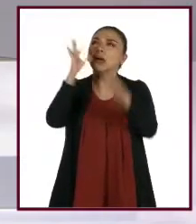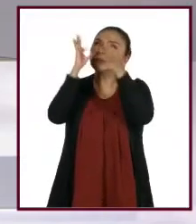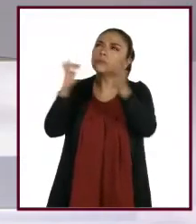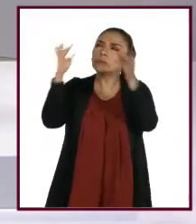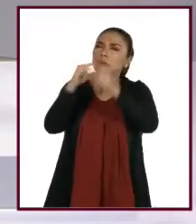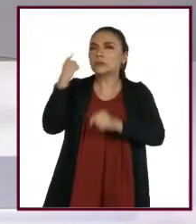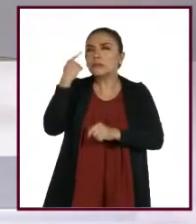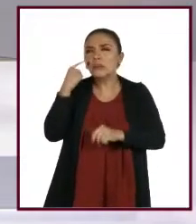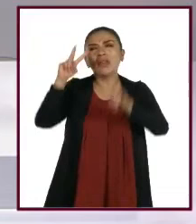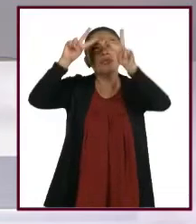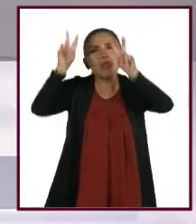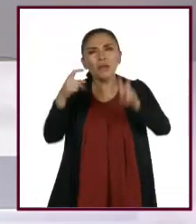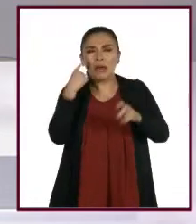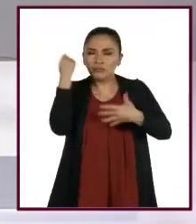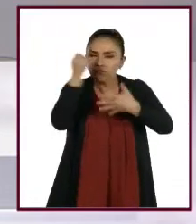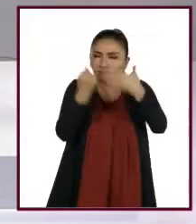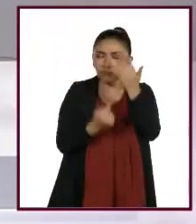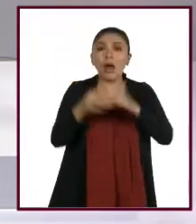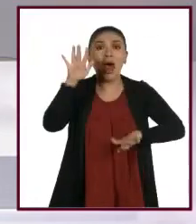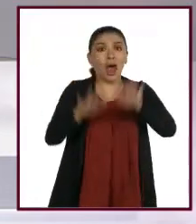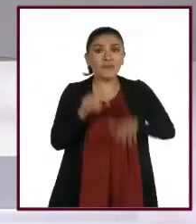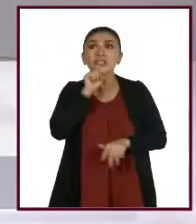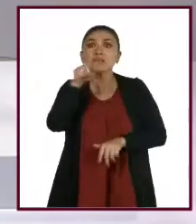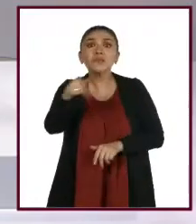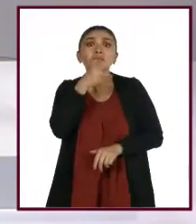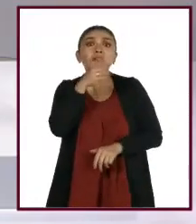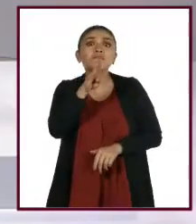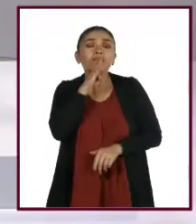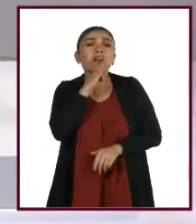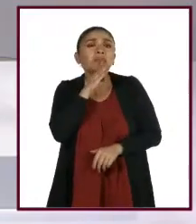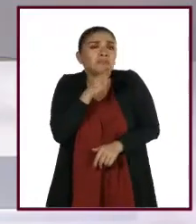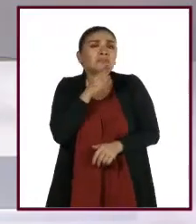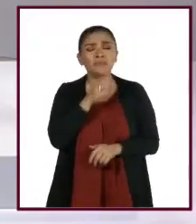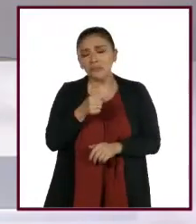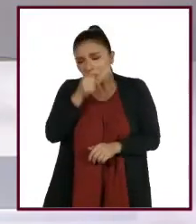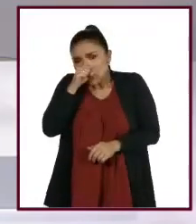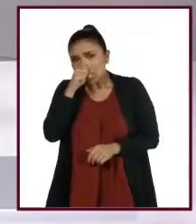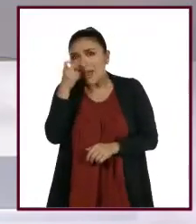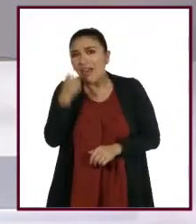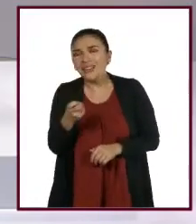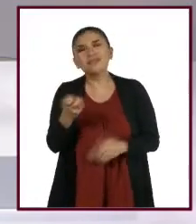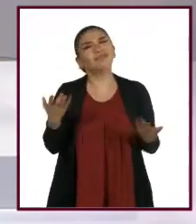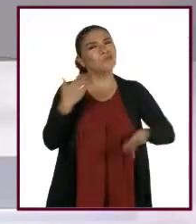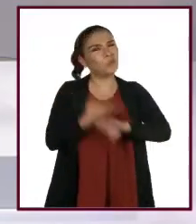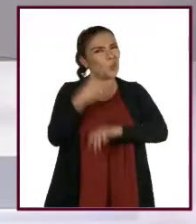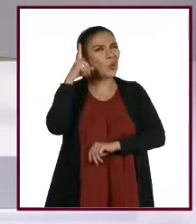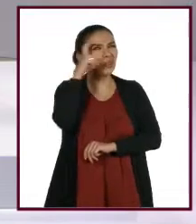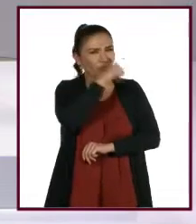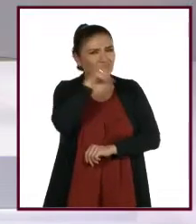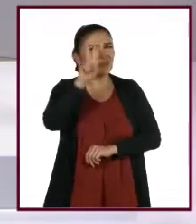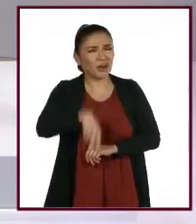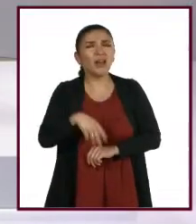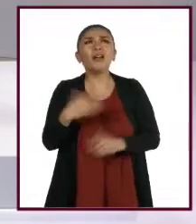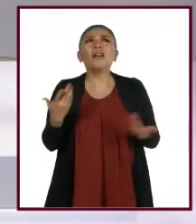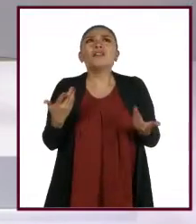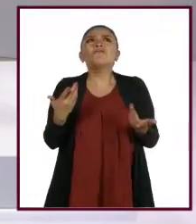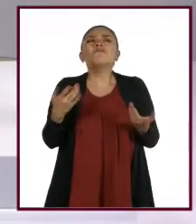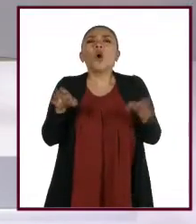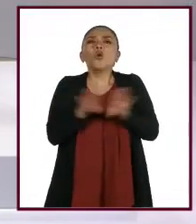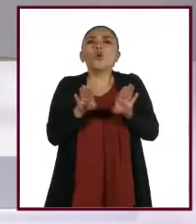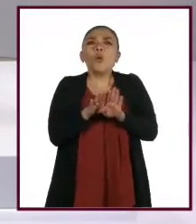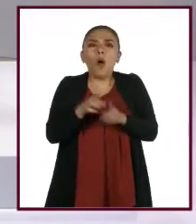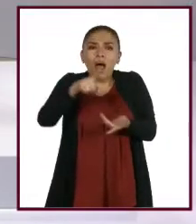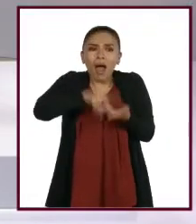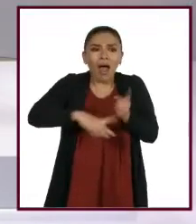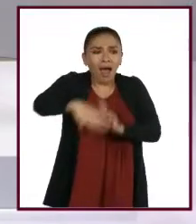temas, ya que hay casos donde estos mismos ingieren las sustancias. Qué difícil, doctor, cuando pues en